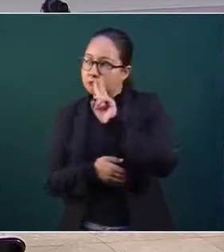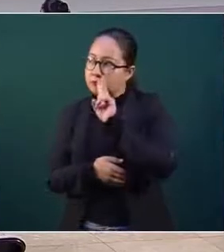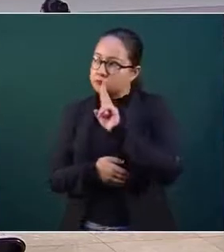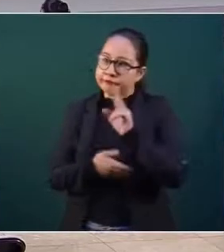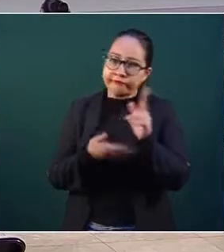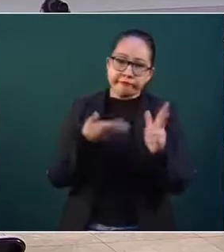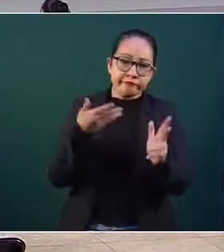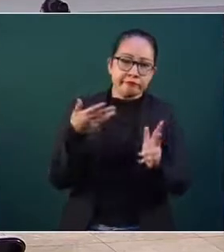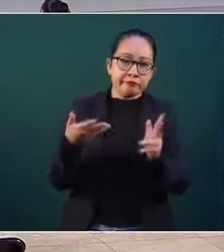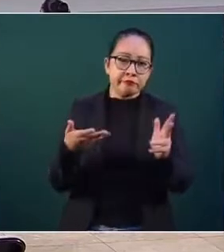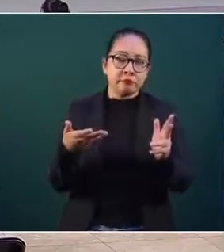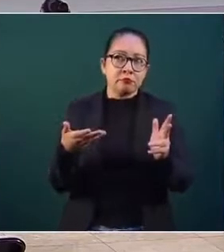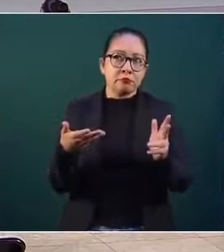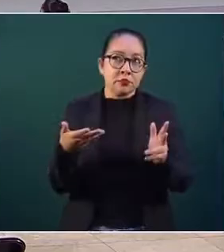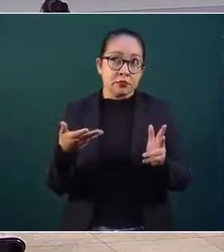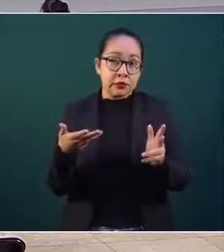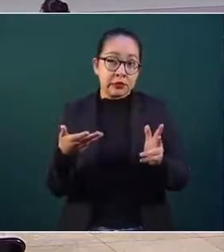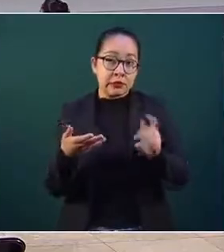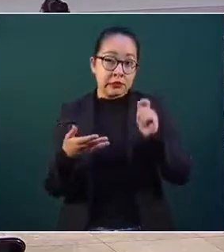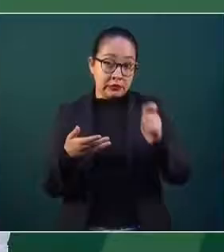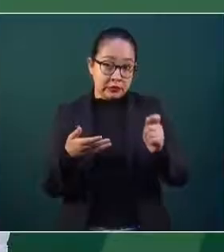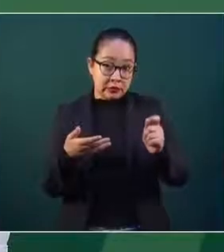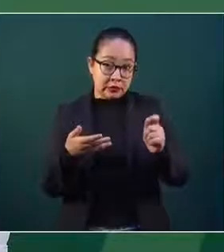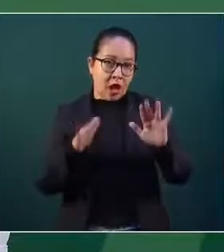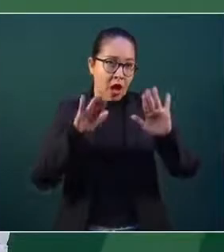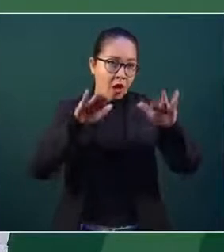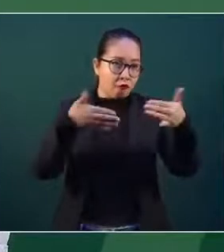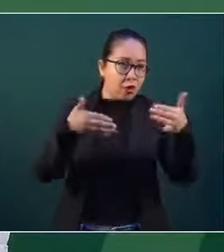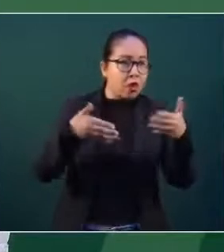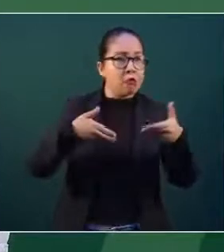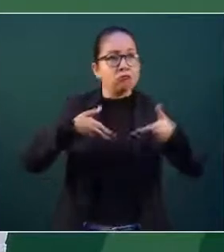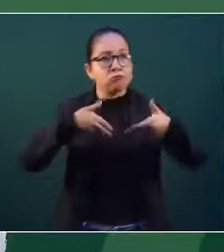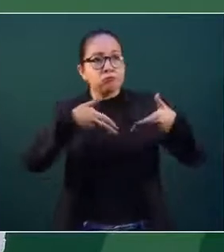en las calles